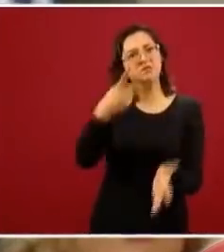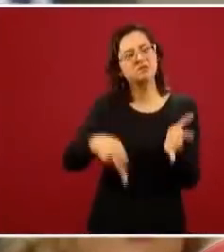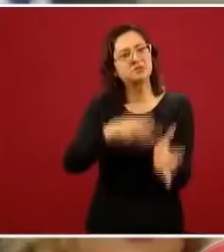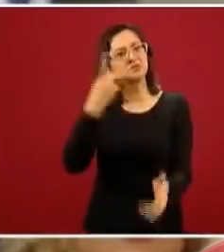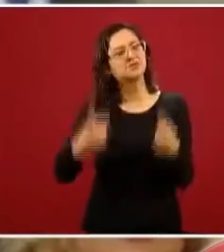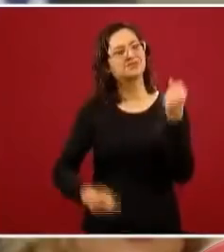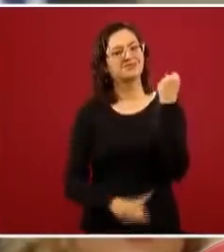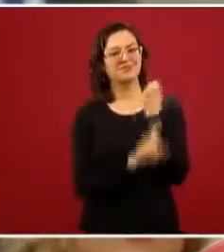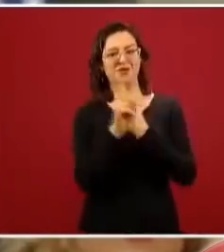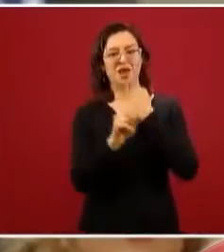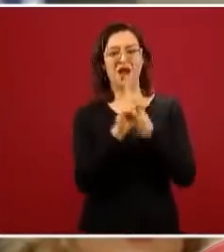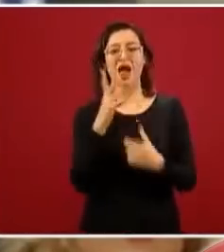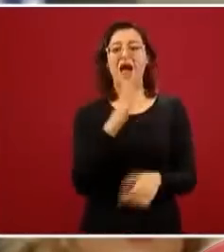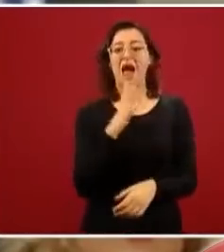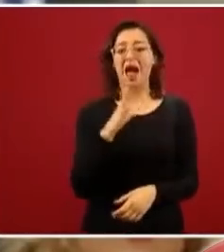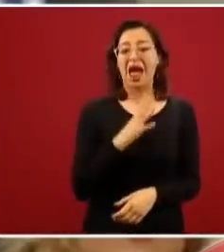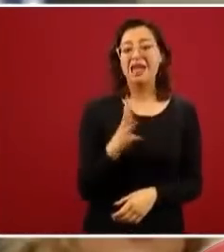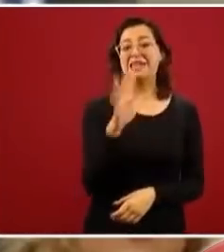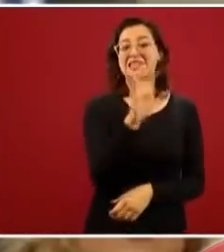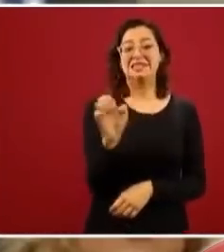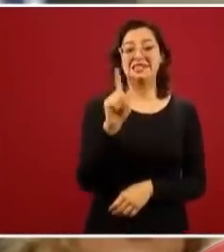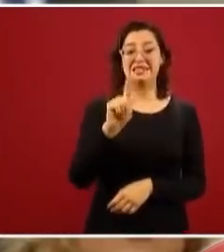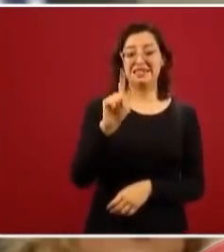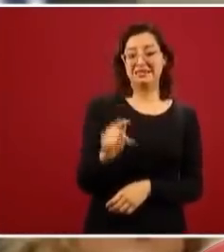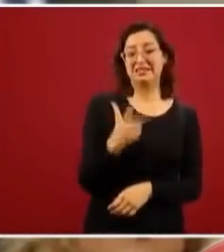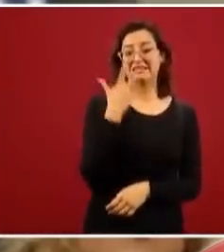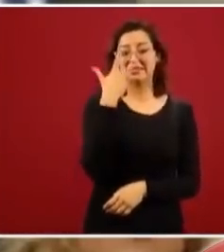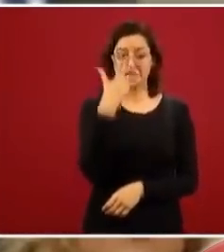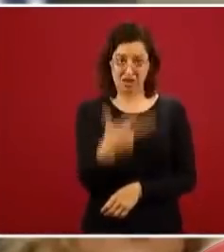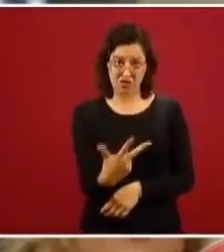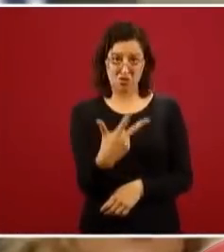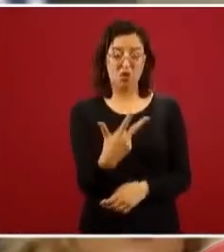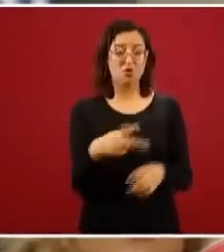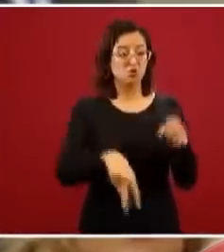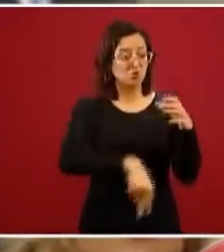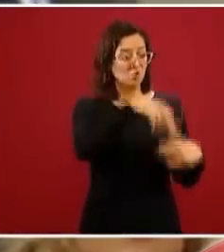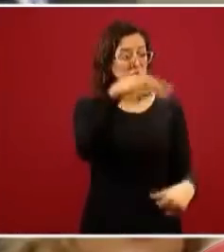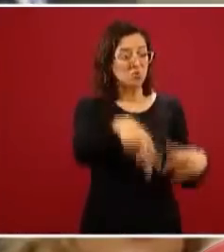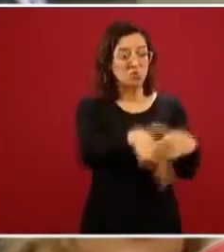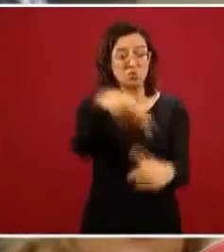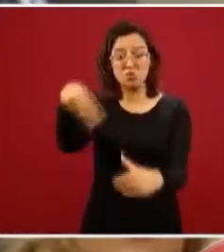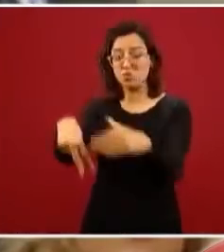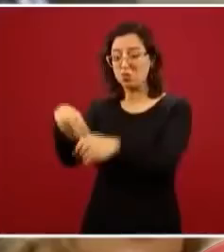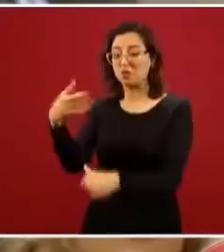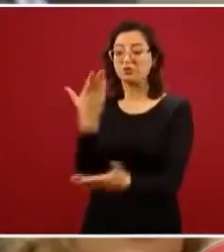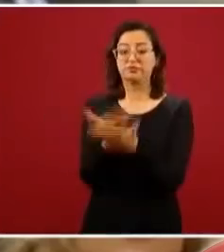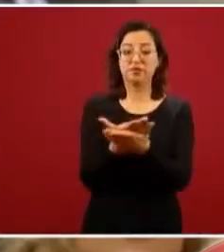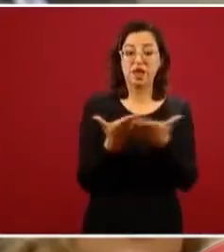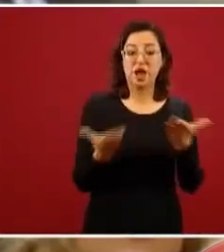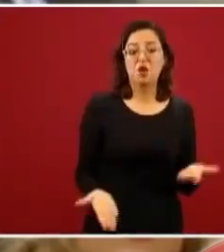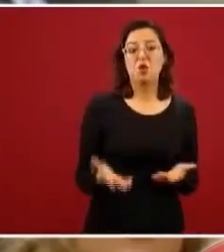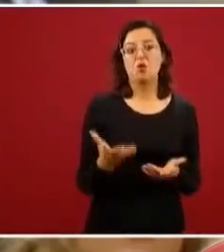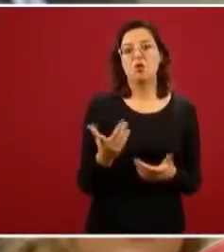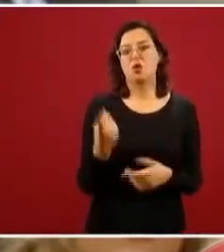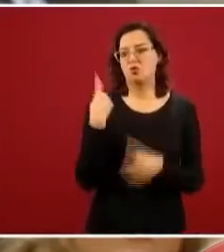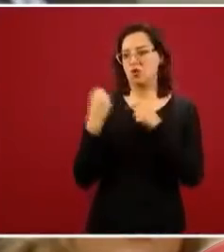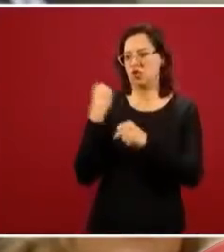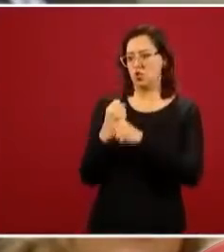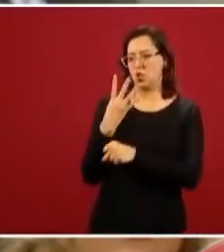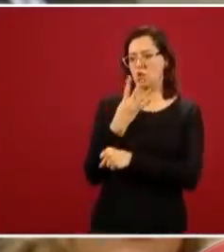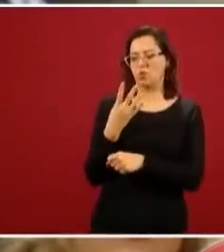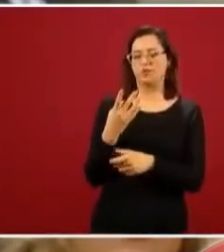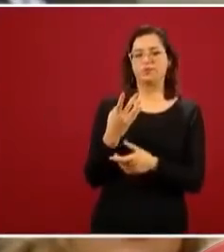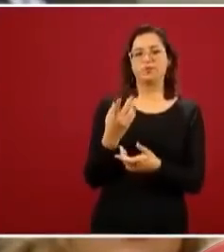hoy 578 plazas vacantes. Hace un mes eran 400, nada más que con la ampliación de la prestación de servicios, pues este problema